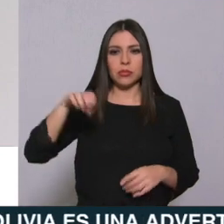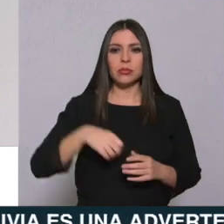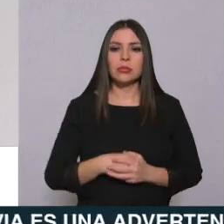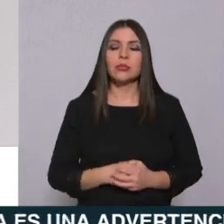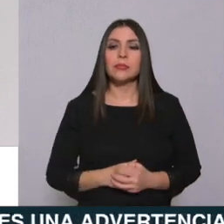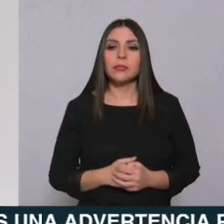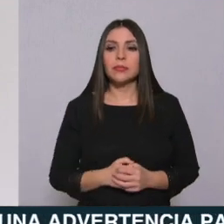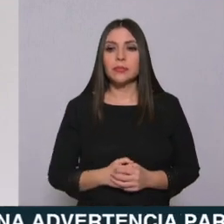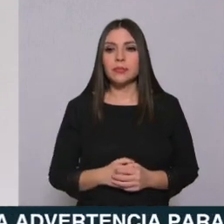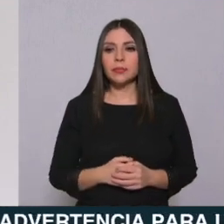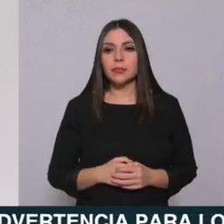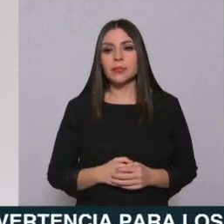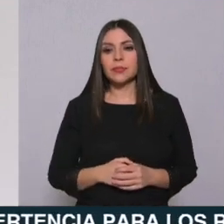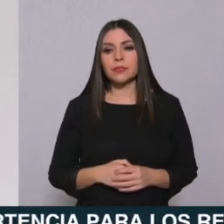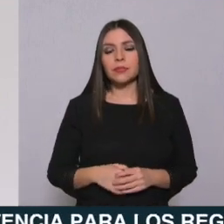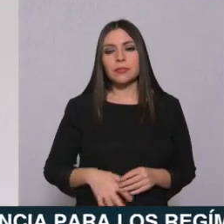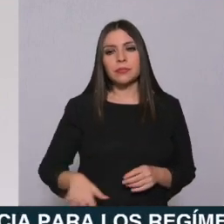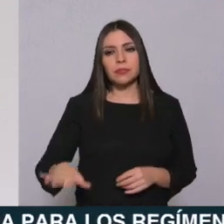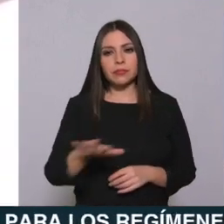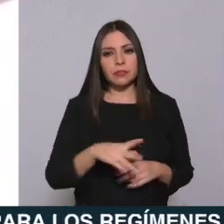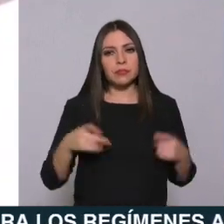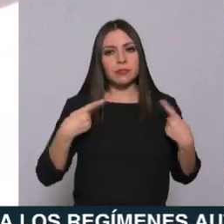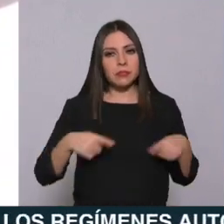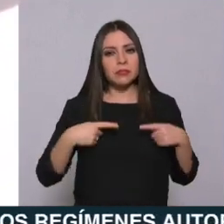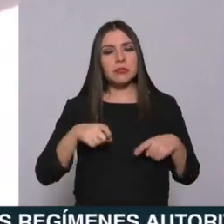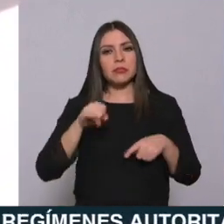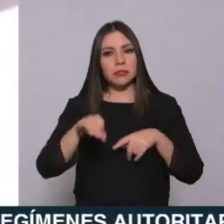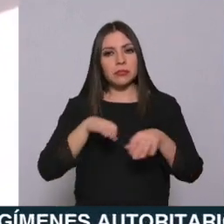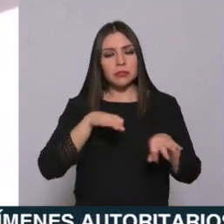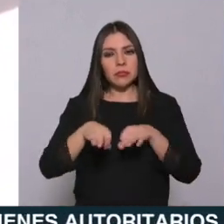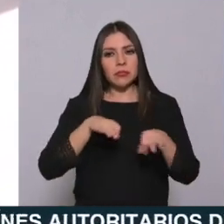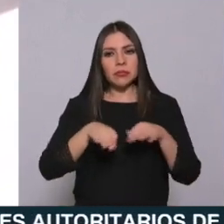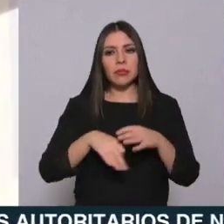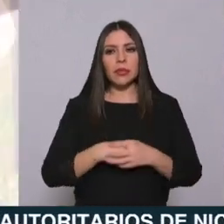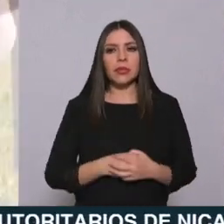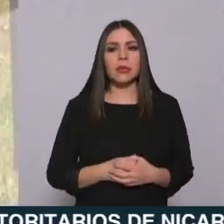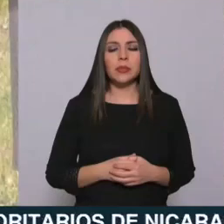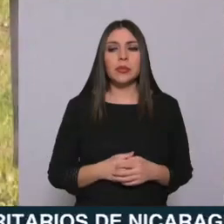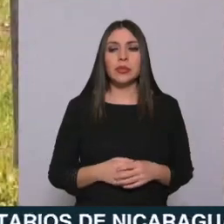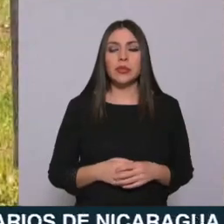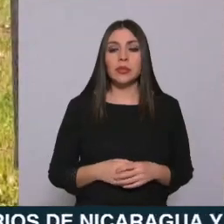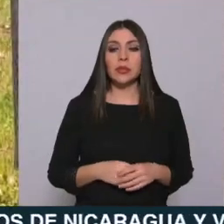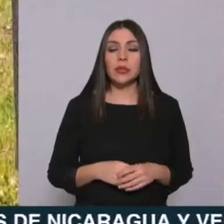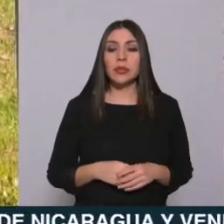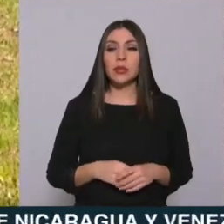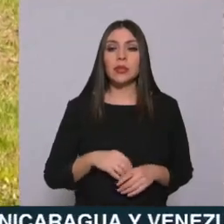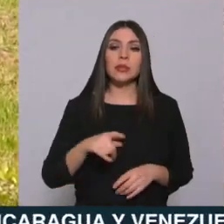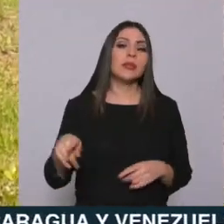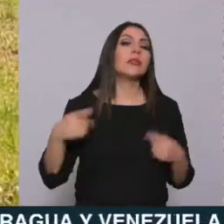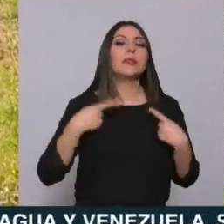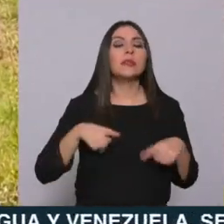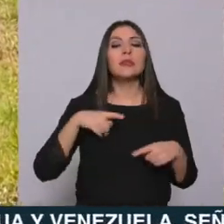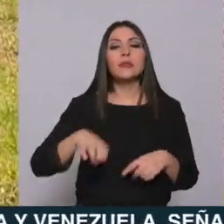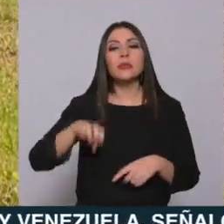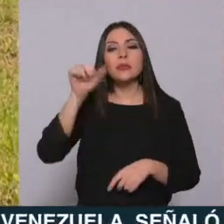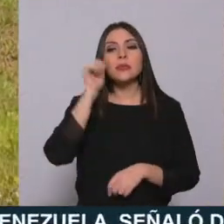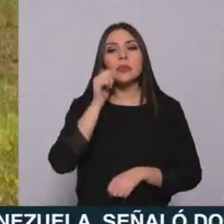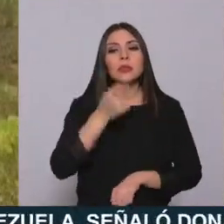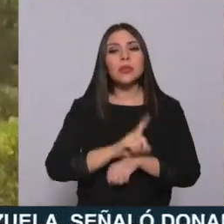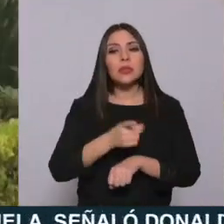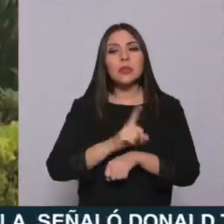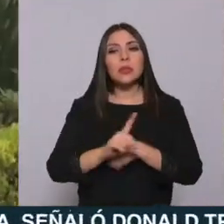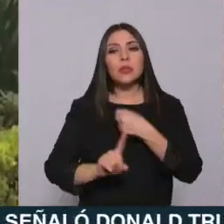encuentran como población económicamente activa. Entre algunos de los problemas que enfrentan diariamente los adultos mayores